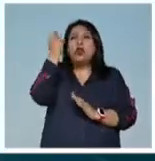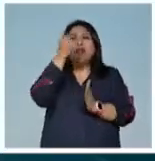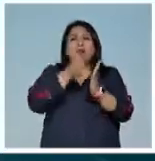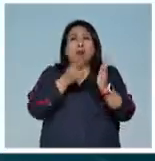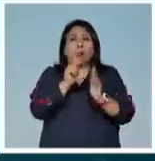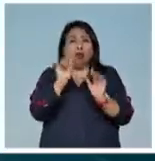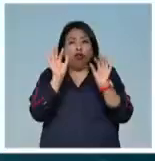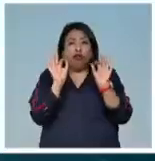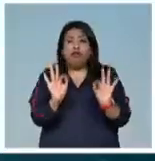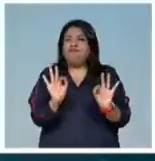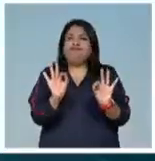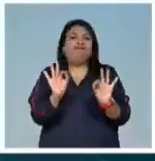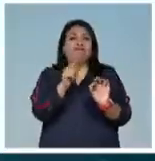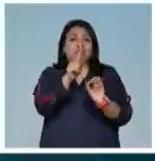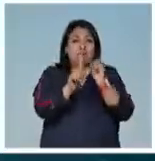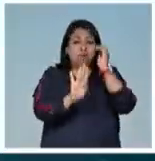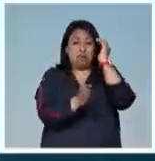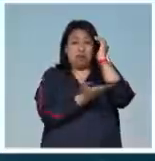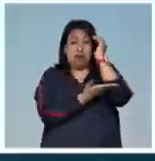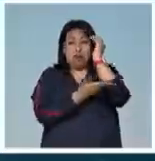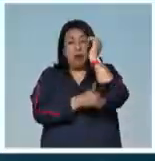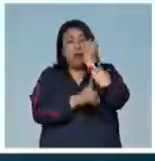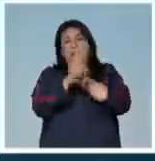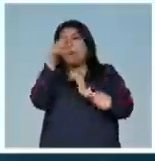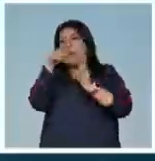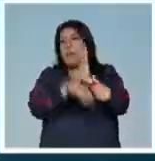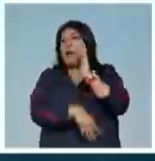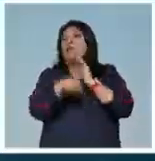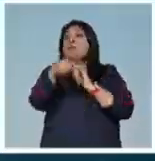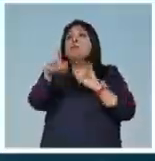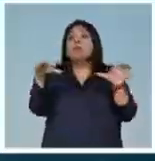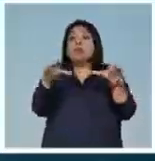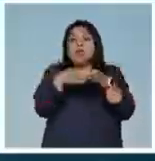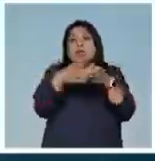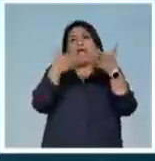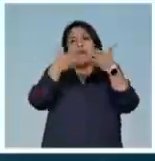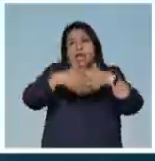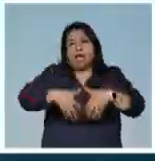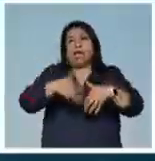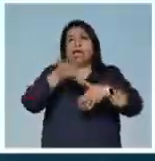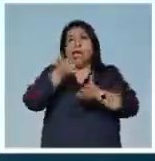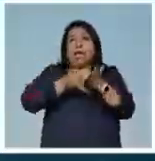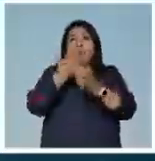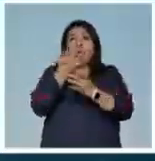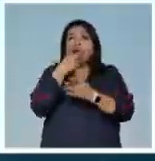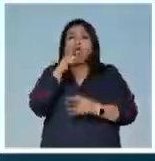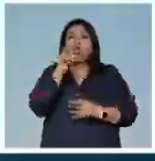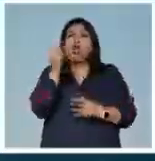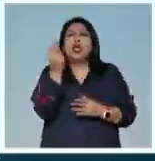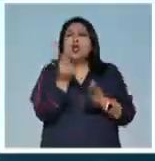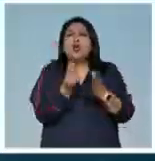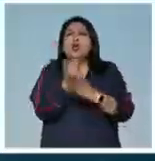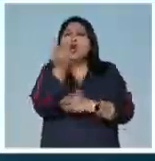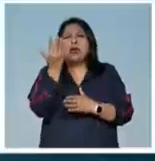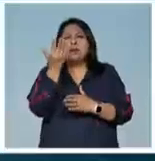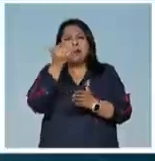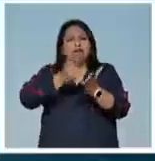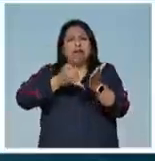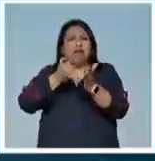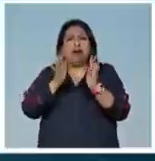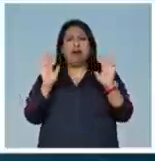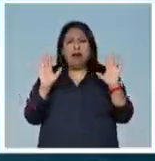más eficientes y sostenibles. No obstante, el sector agroindustrial argumenta que no se necesitan nuevas áreas de cultivo